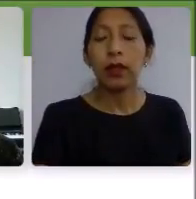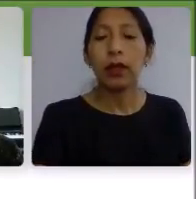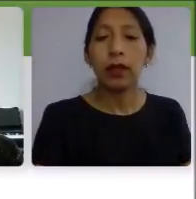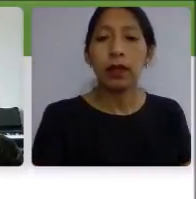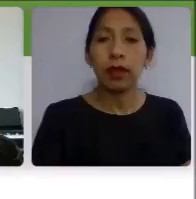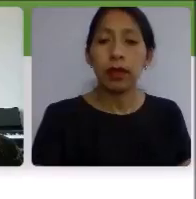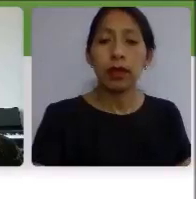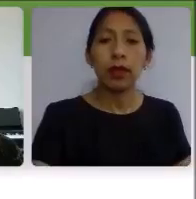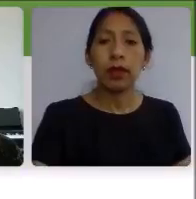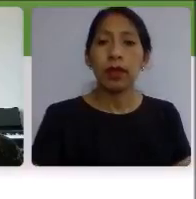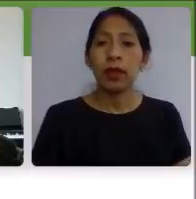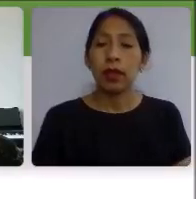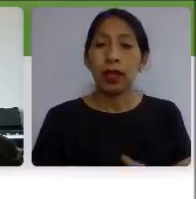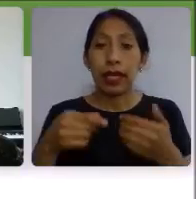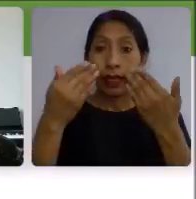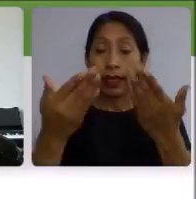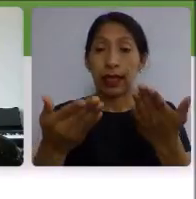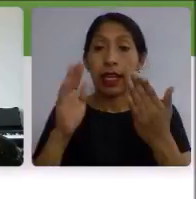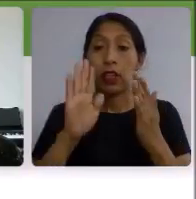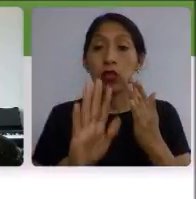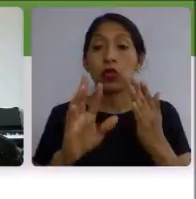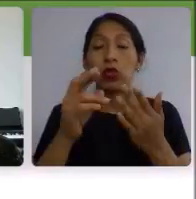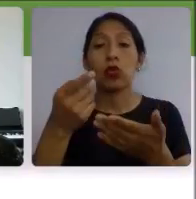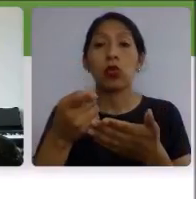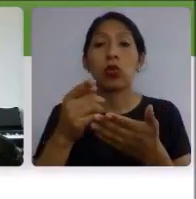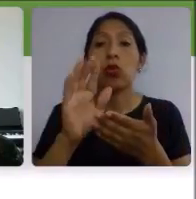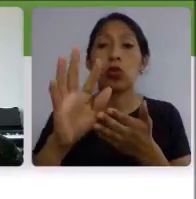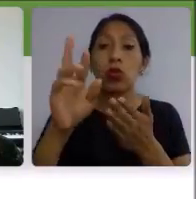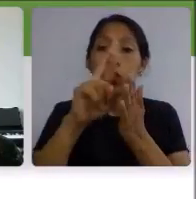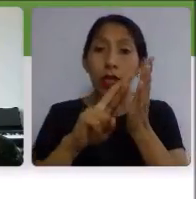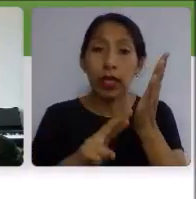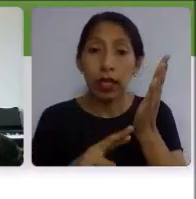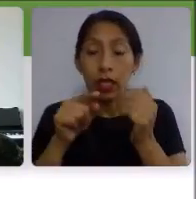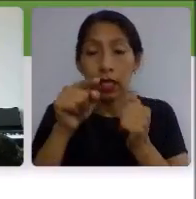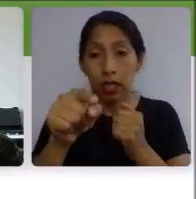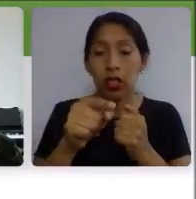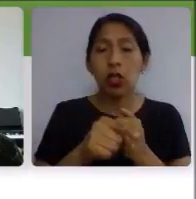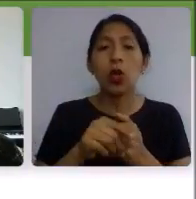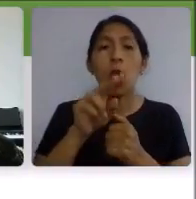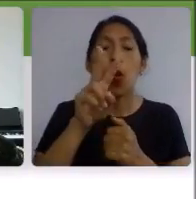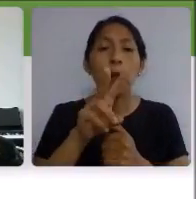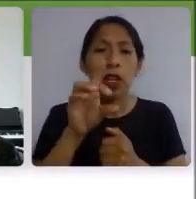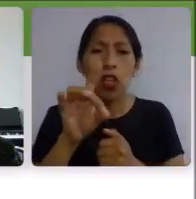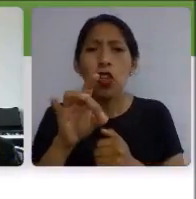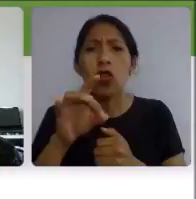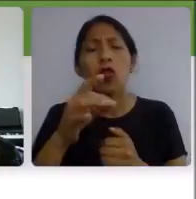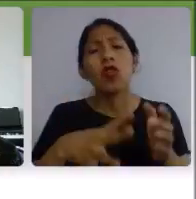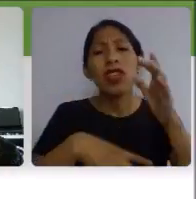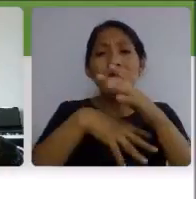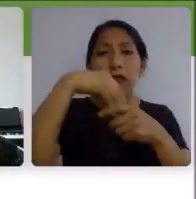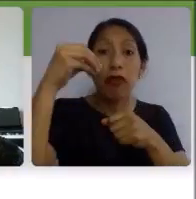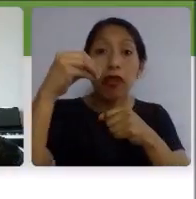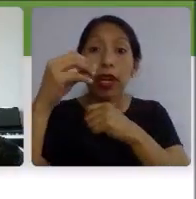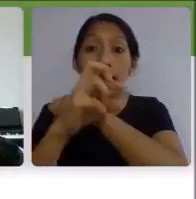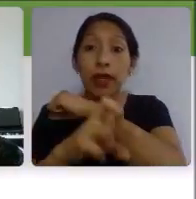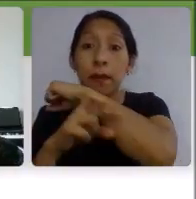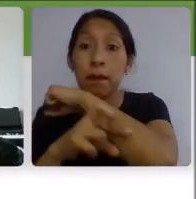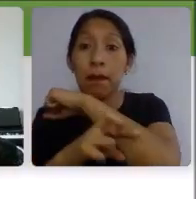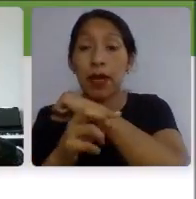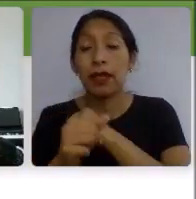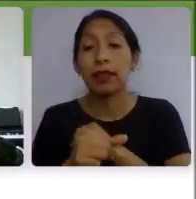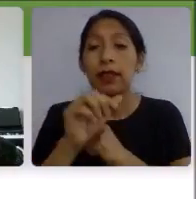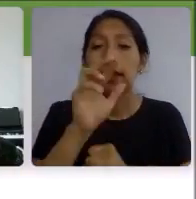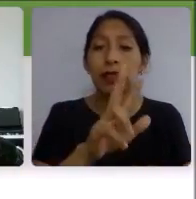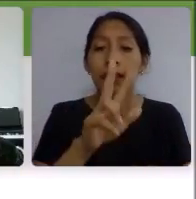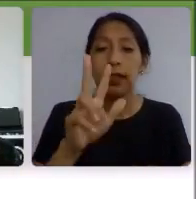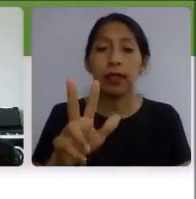Dentro de su región, y también obviamente dentro del país, 28%. Y al extranjero, como decíamos, uno de cada tres,